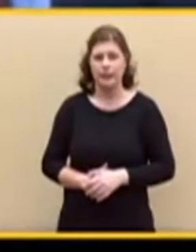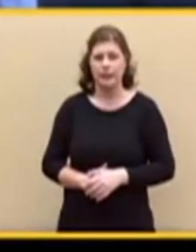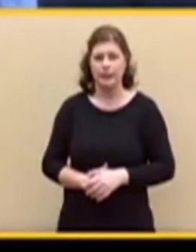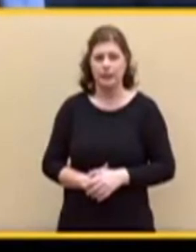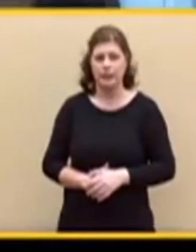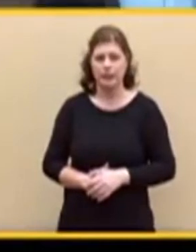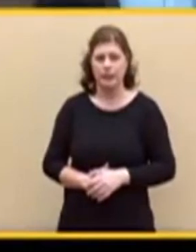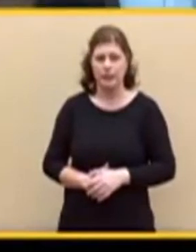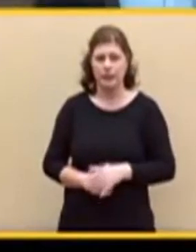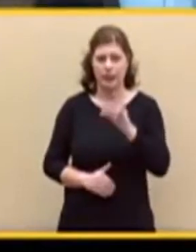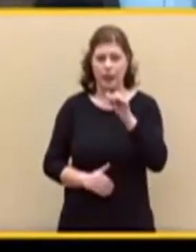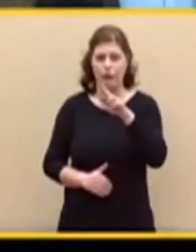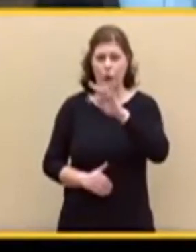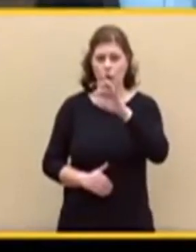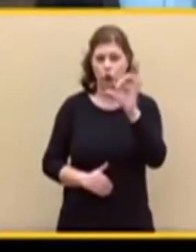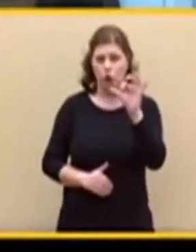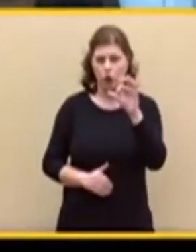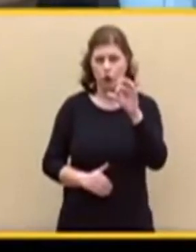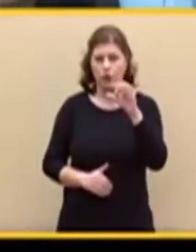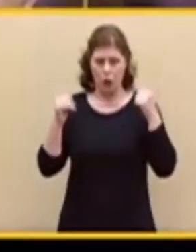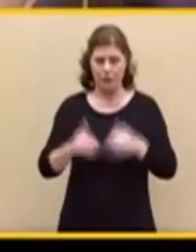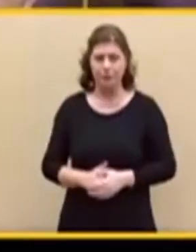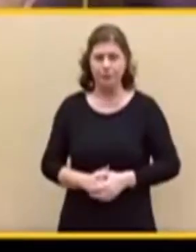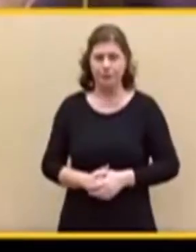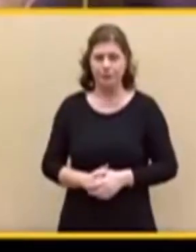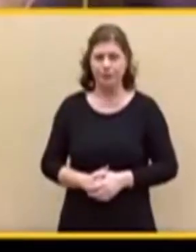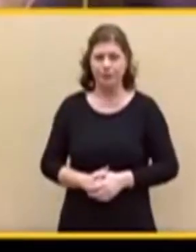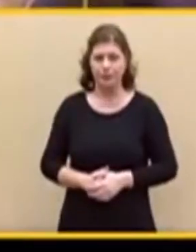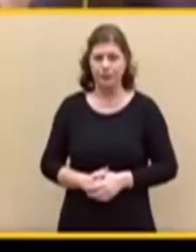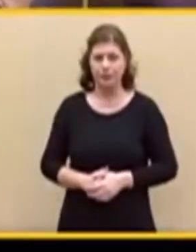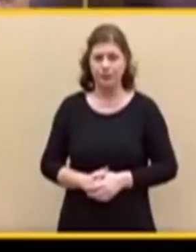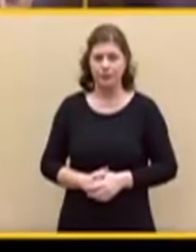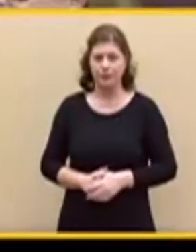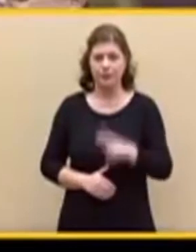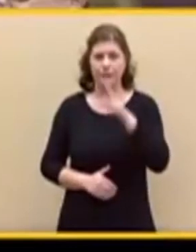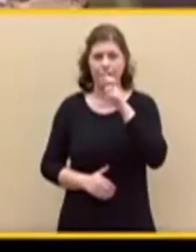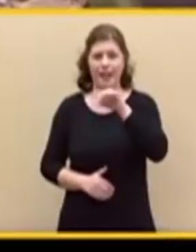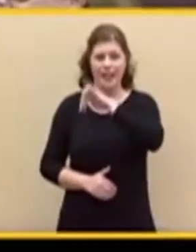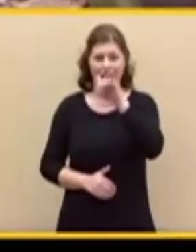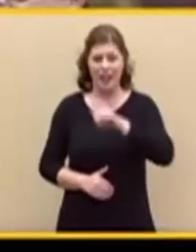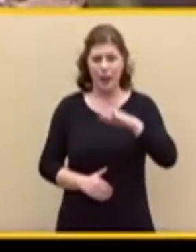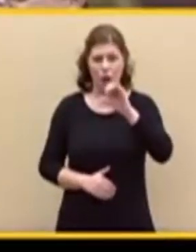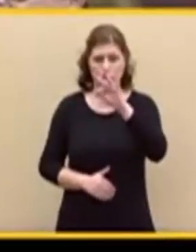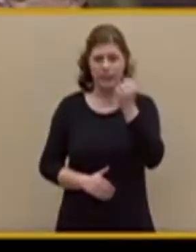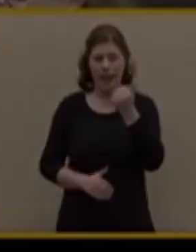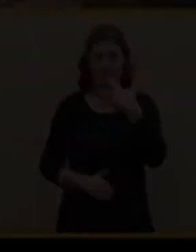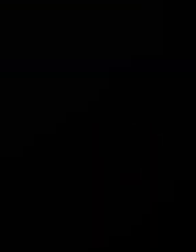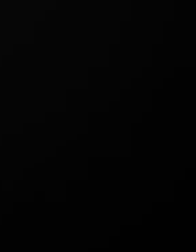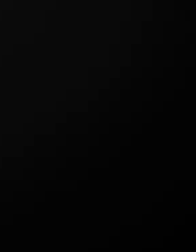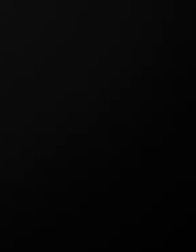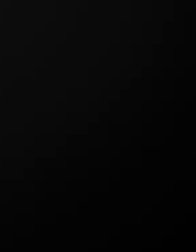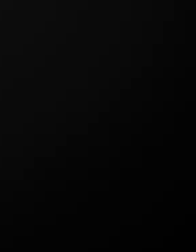Frutos Madrazo. No. Sofía Hernán Costa. No. No.